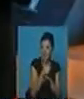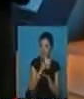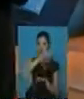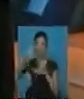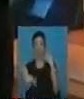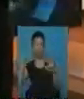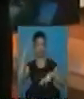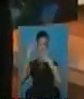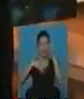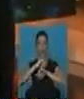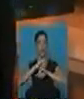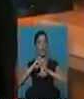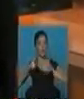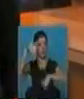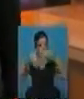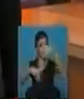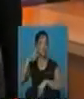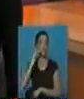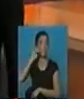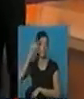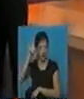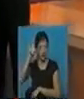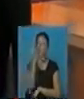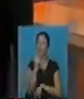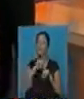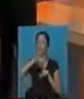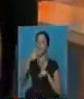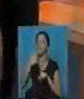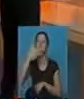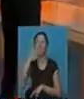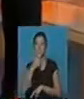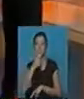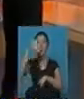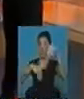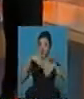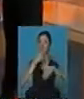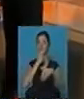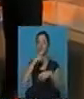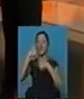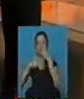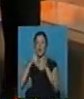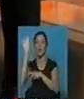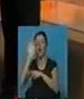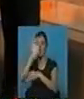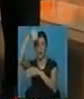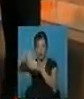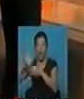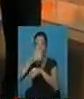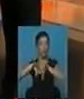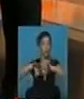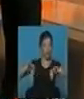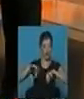campaña electoral británica. Este jueves los británicos deciden si permanecen o se van de la Unión Europea. En un ratito vamos a